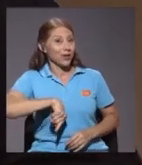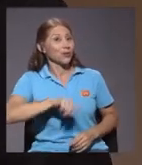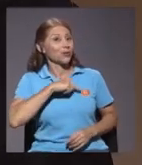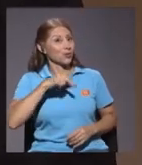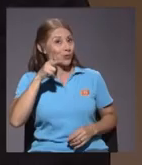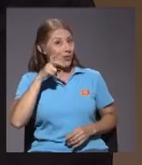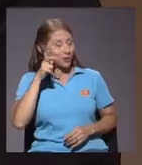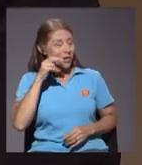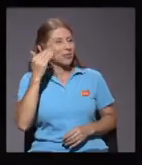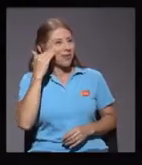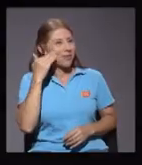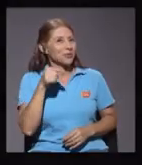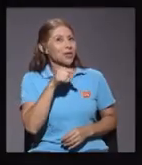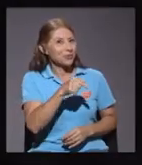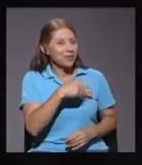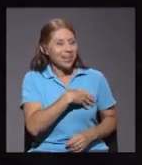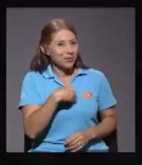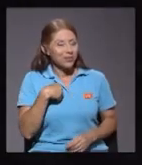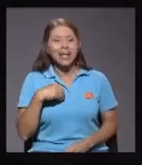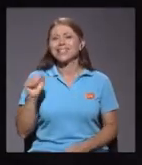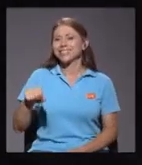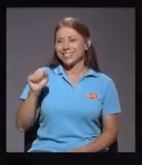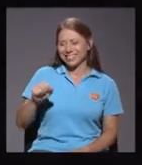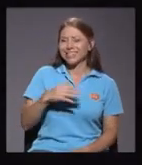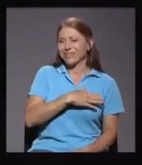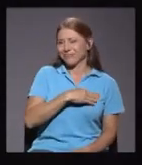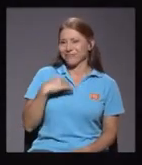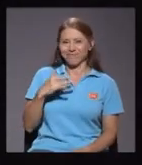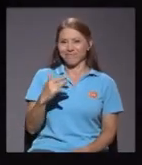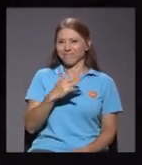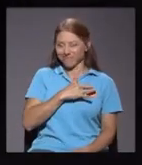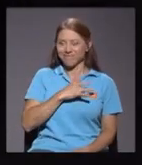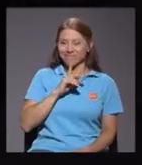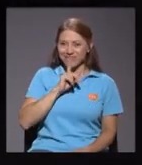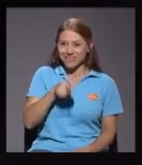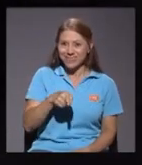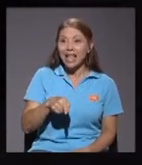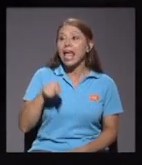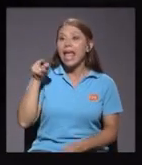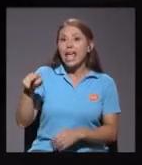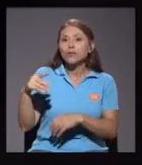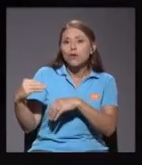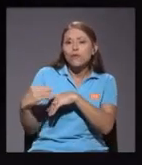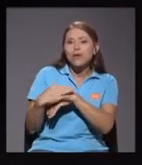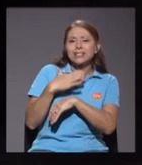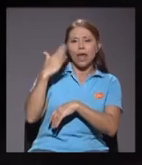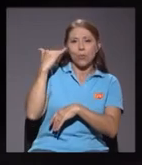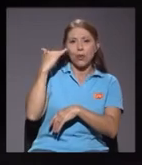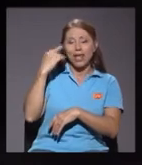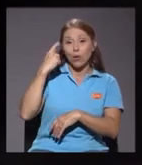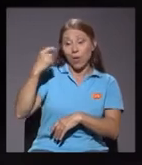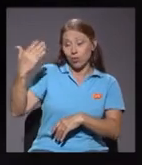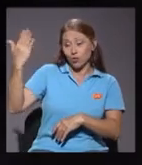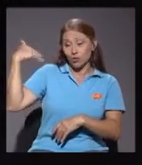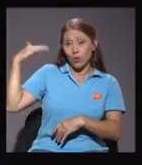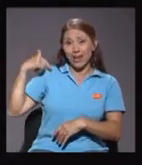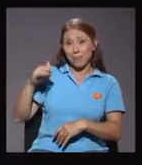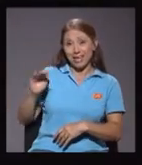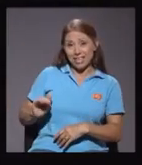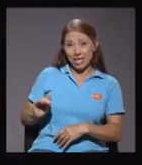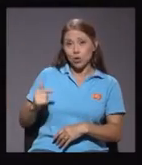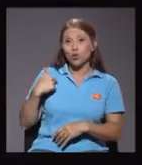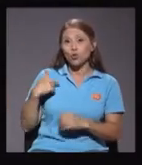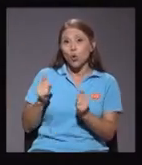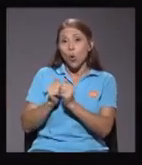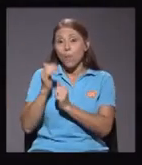se dice es mi pasión indudable creo creo que eso se ve influenciado porque cuando era chiquitito veía una serie de televisión con